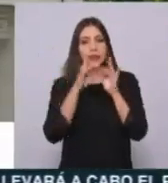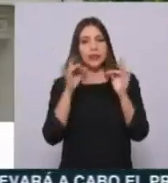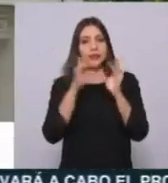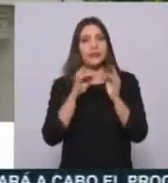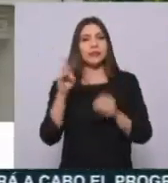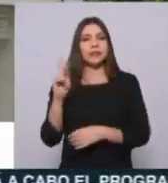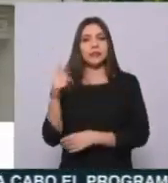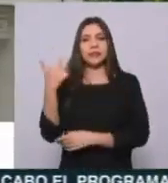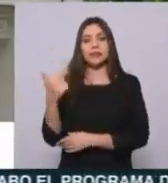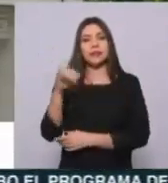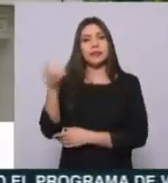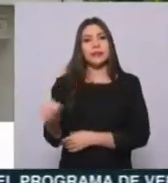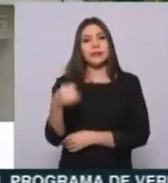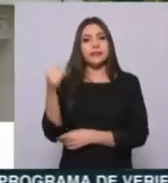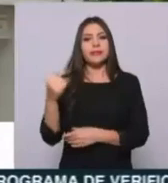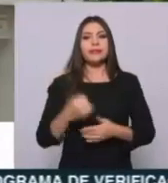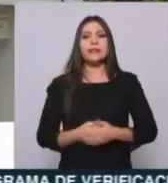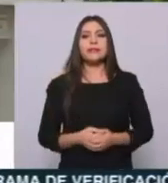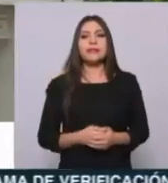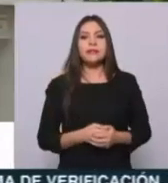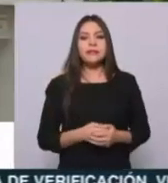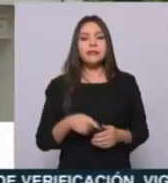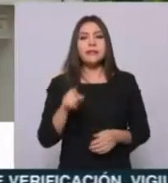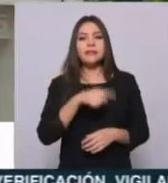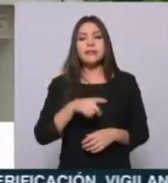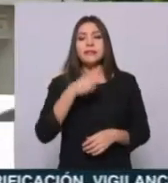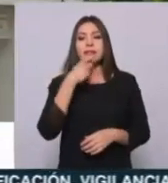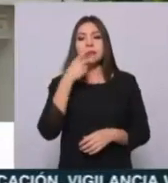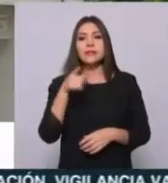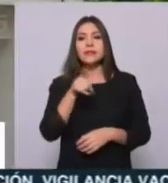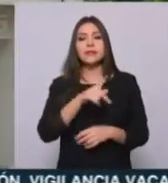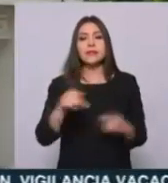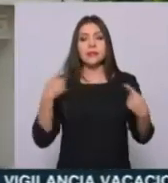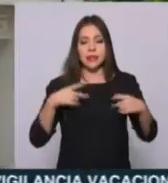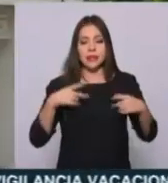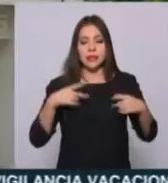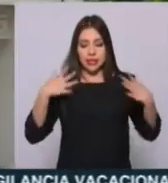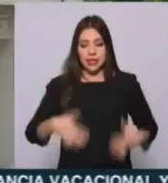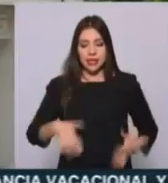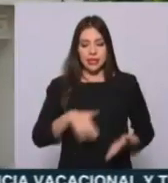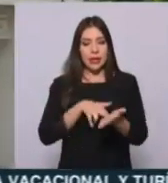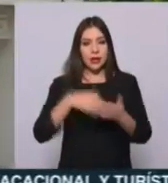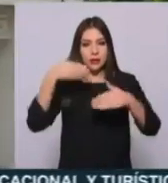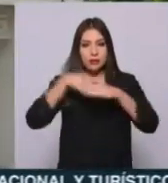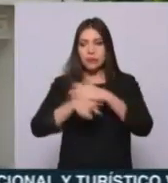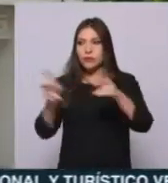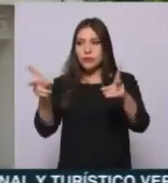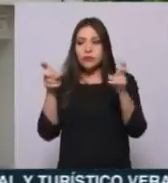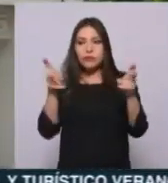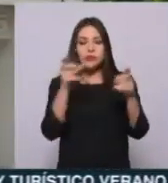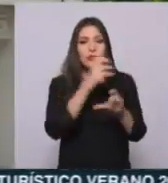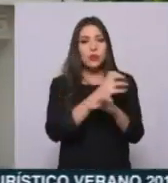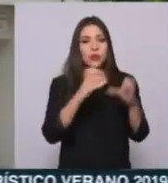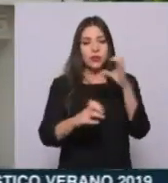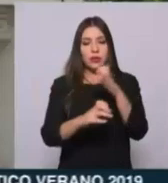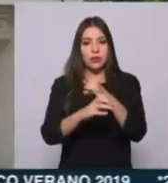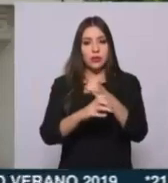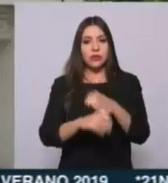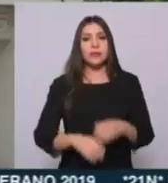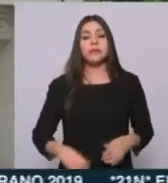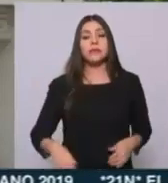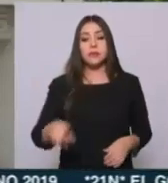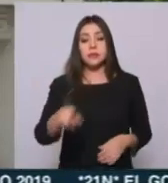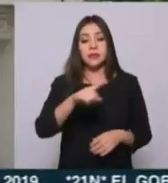la Ciudad de México, más de 7 hombres vestidos de negro y con armas entraron al domicilio para robar algunas pertenencias. Sin